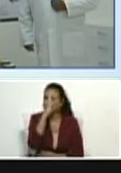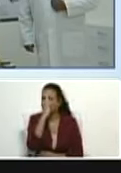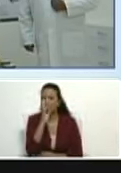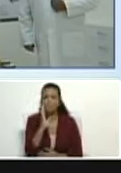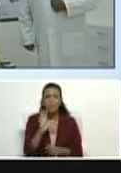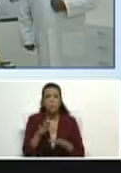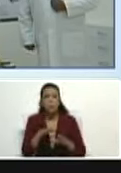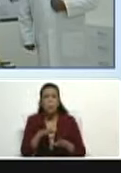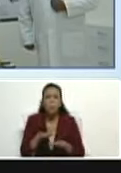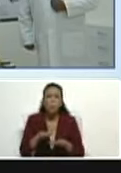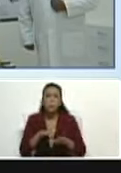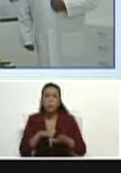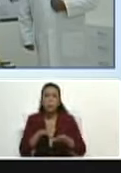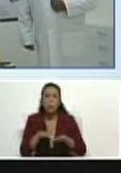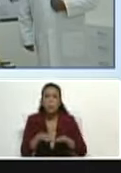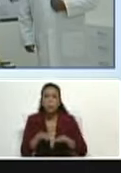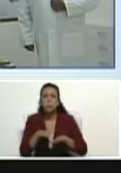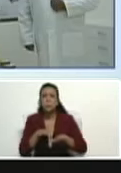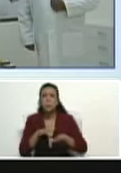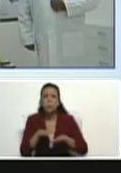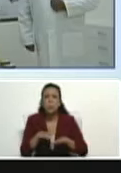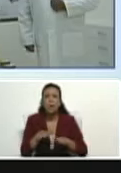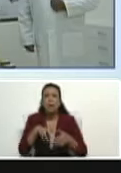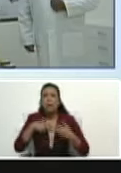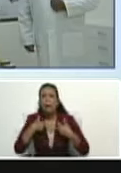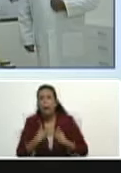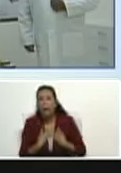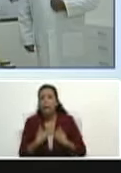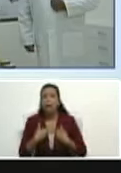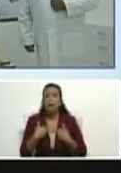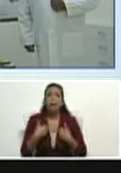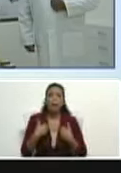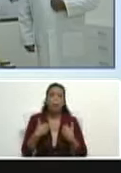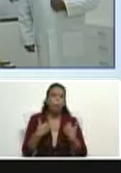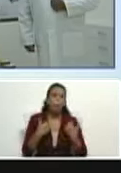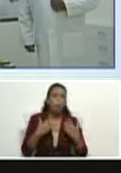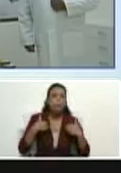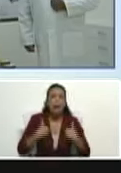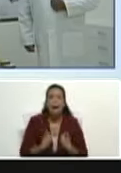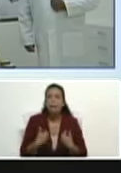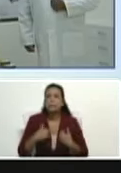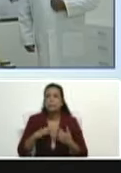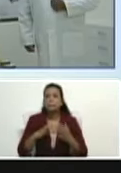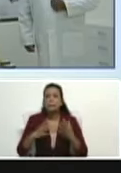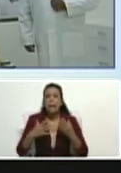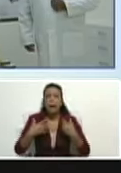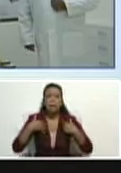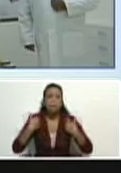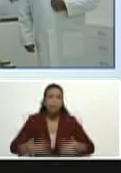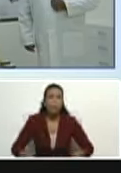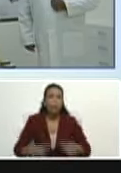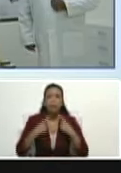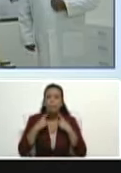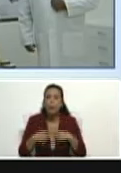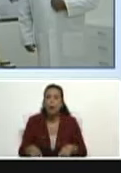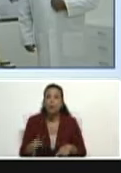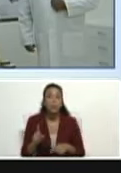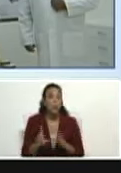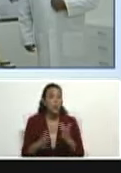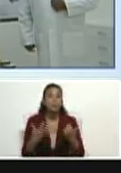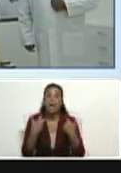desacelere el paso, se rinda o se canse. Somos el pueblo de